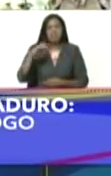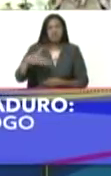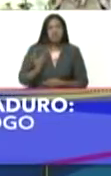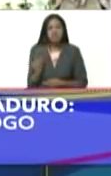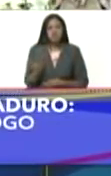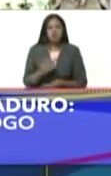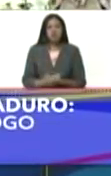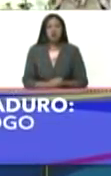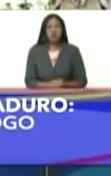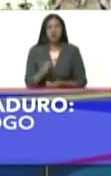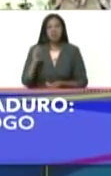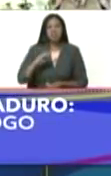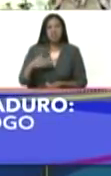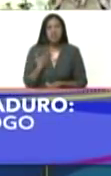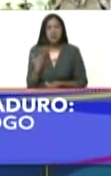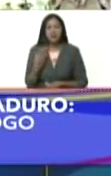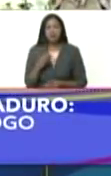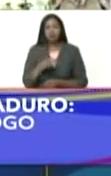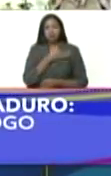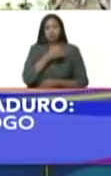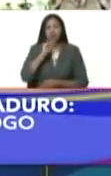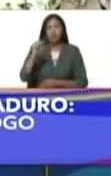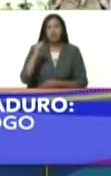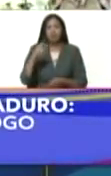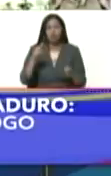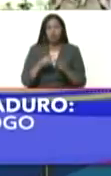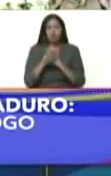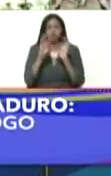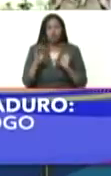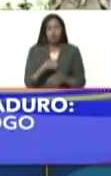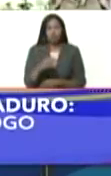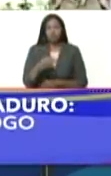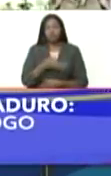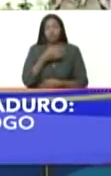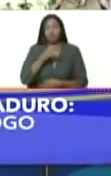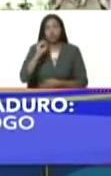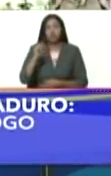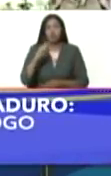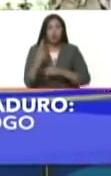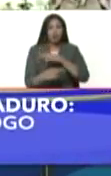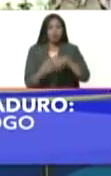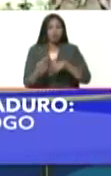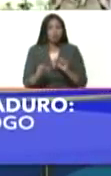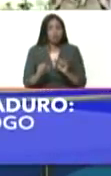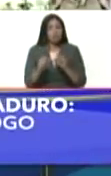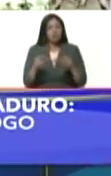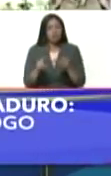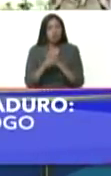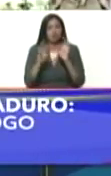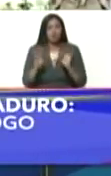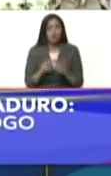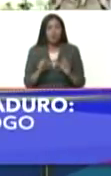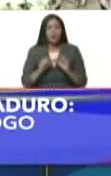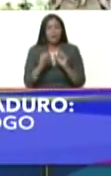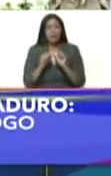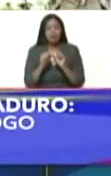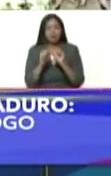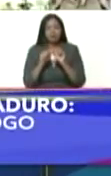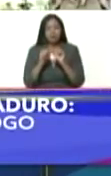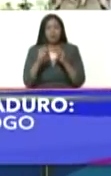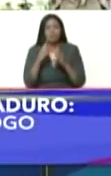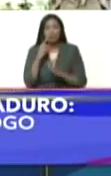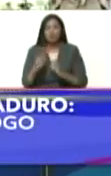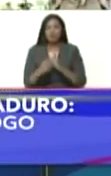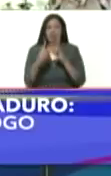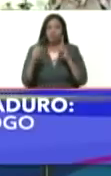puede. Sí se puede en socialismo, sí se puede en revolución. Avanzar, avanzar.